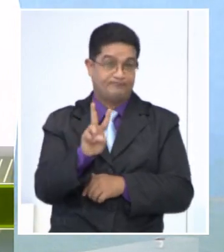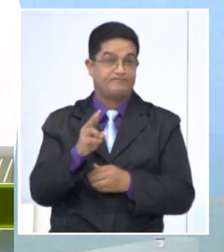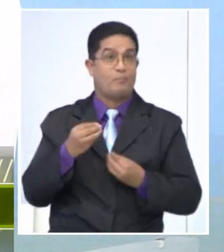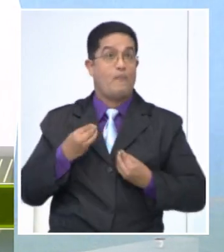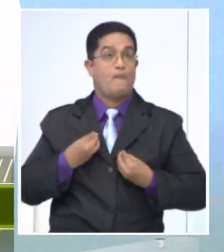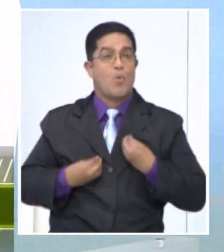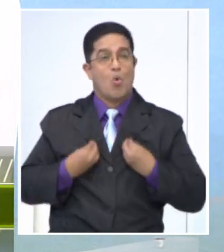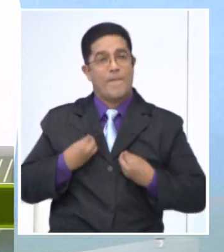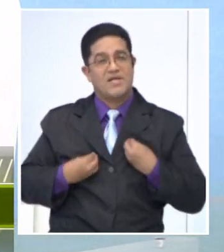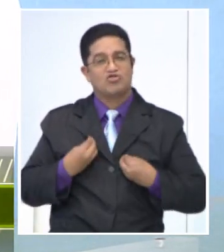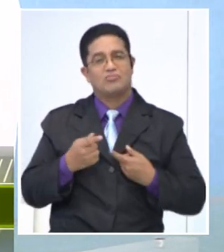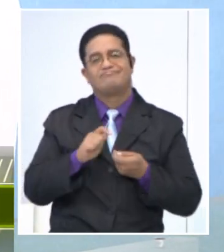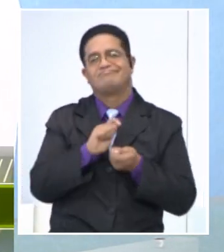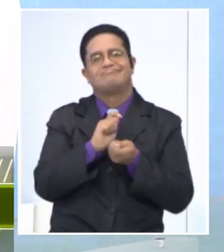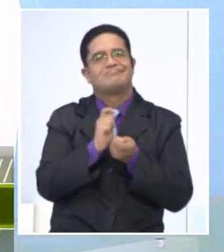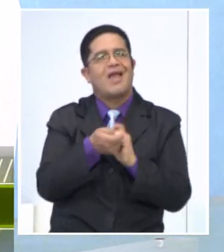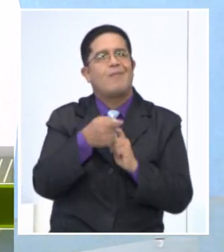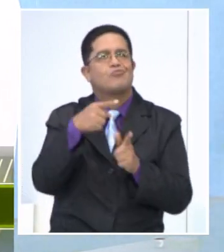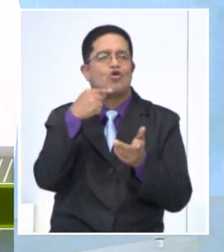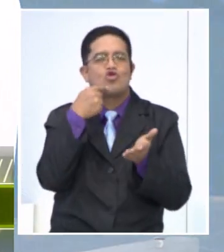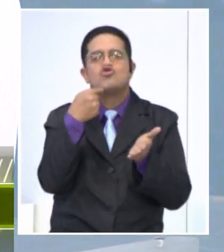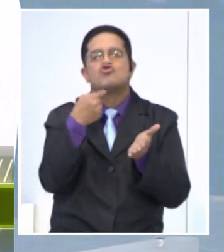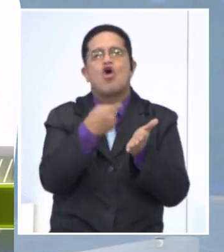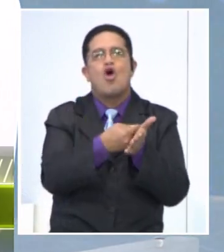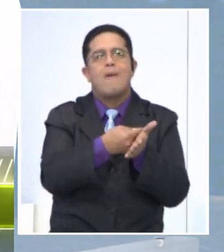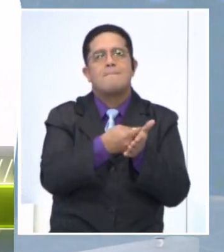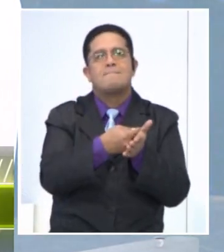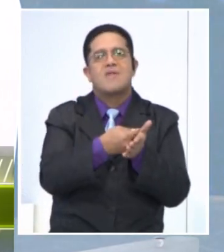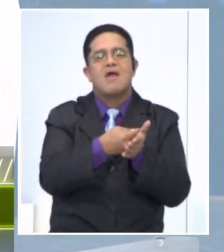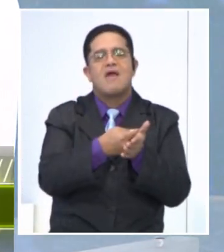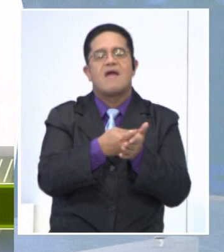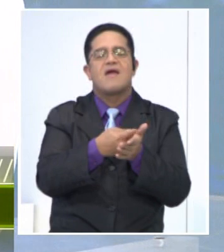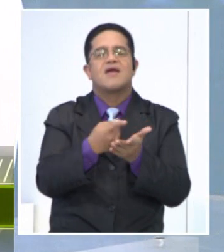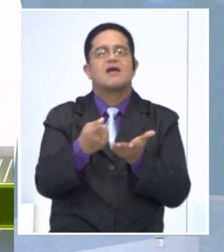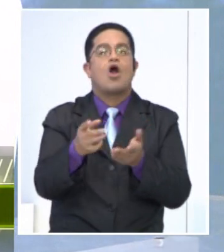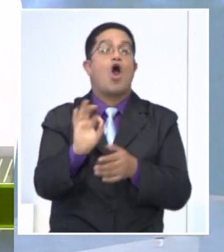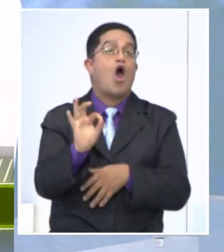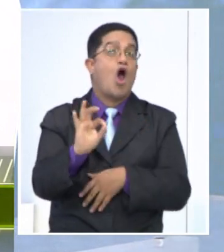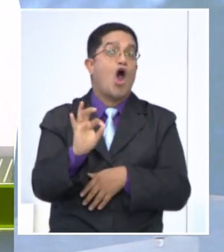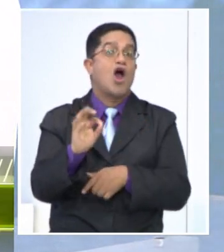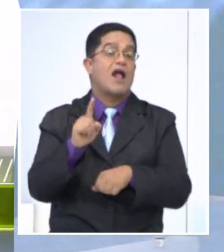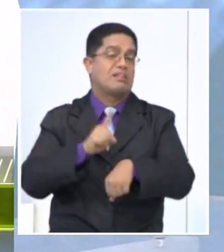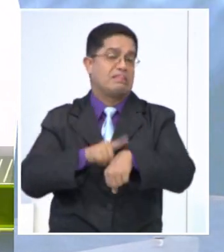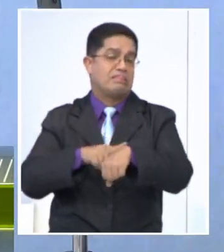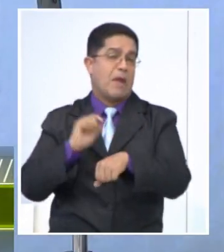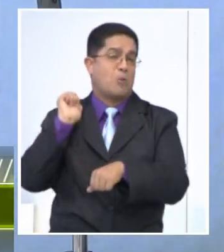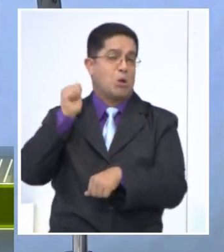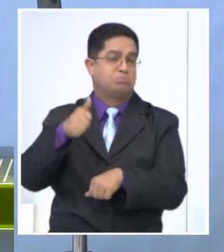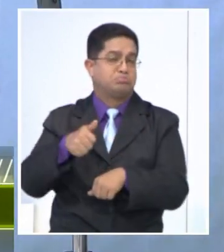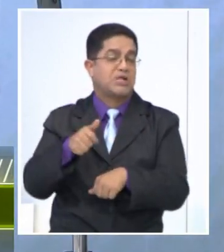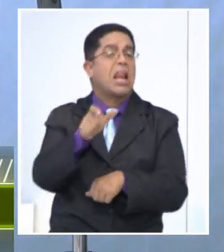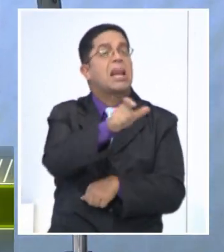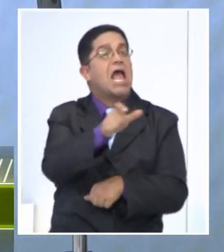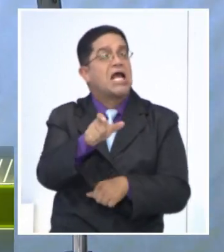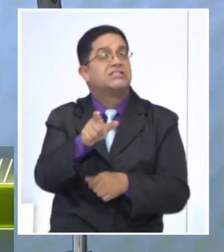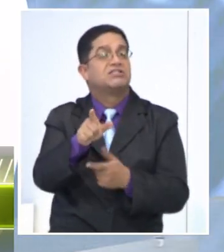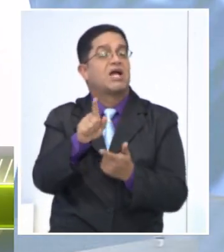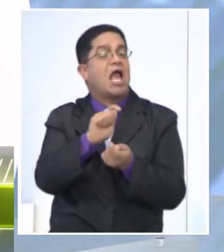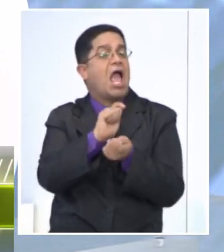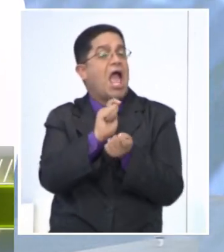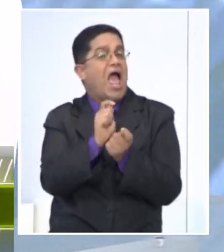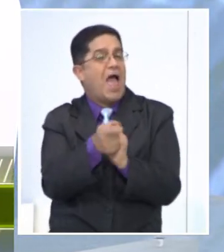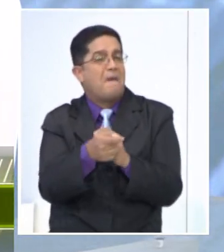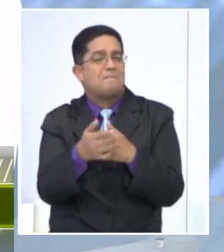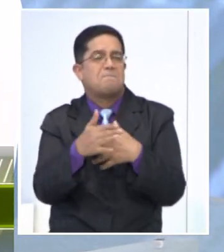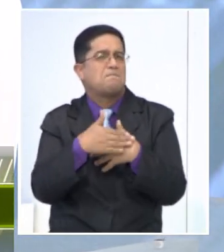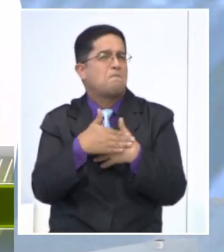esos cambios de nombres que le damos a algunos tratamientos o productos o que con el paso del tiempo se ha distorsionado también por redes sociales, por los